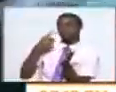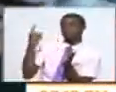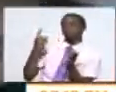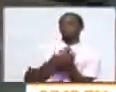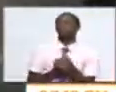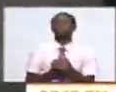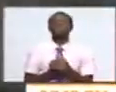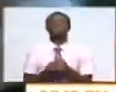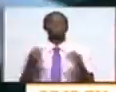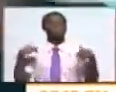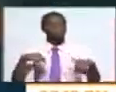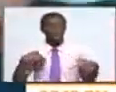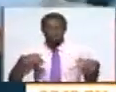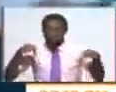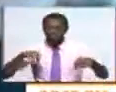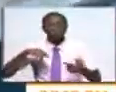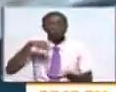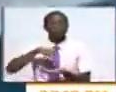Bueno, aquí estamos. Vamos,